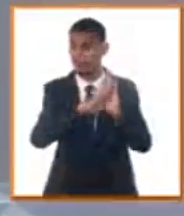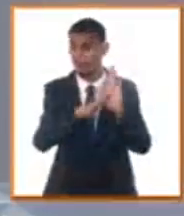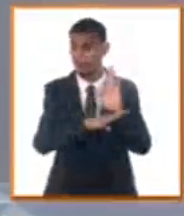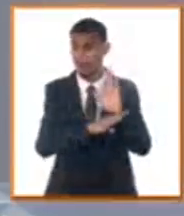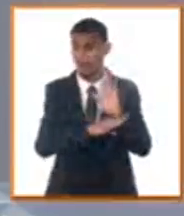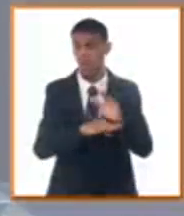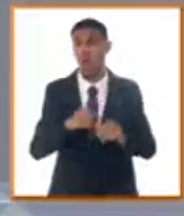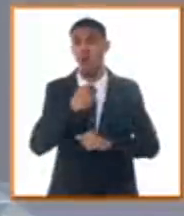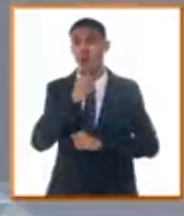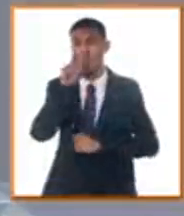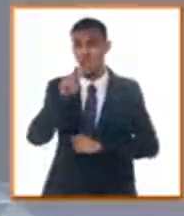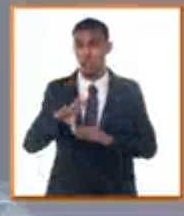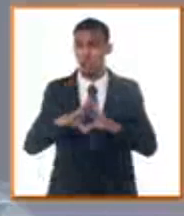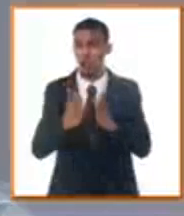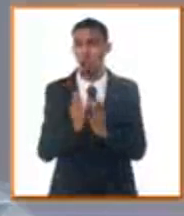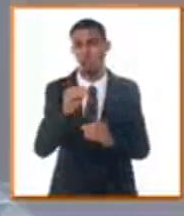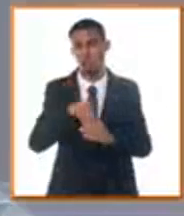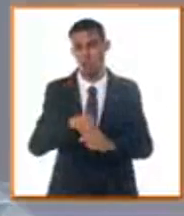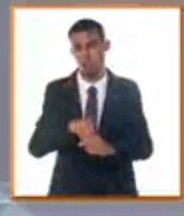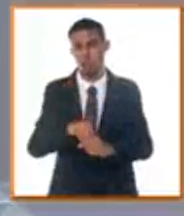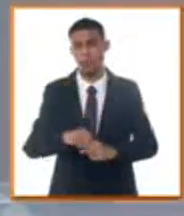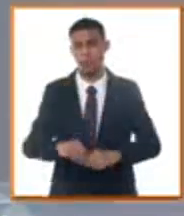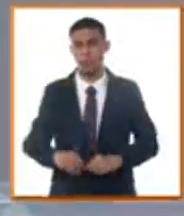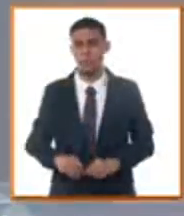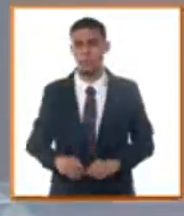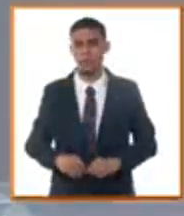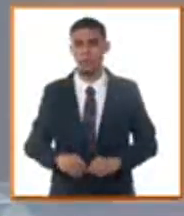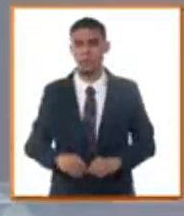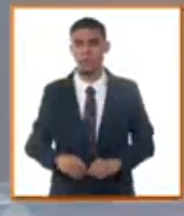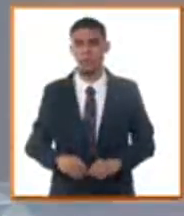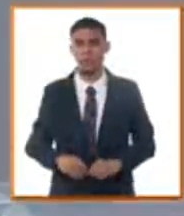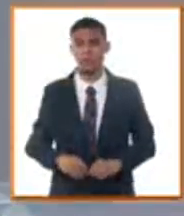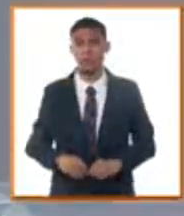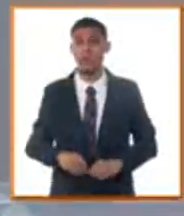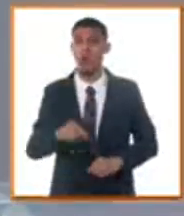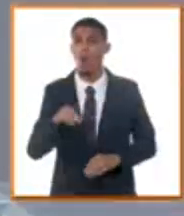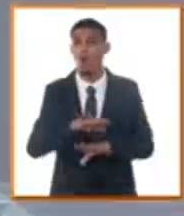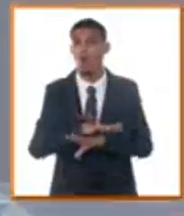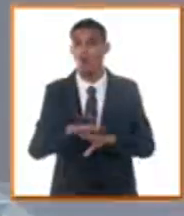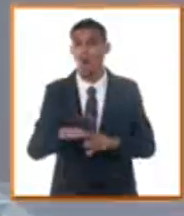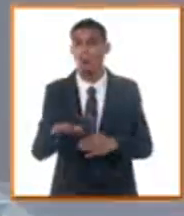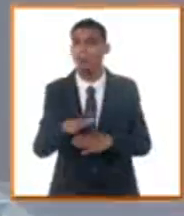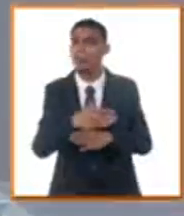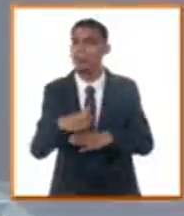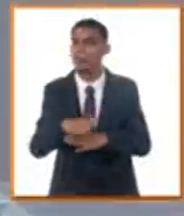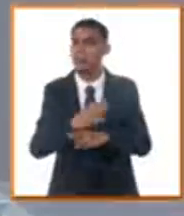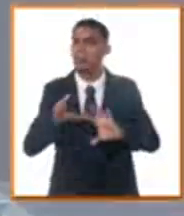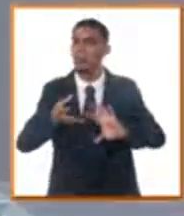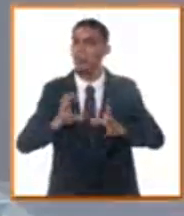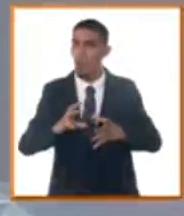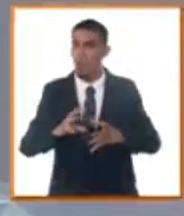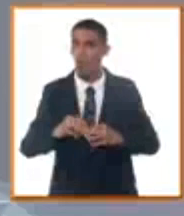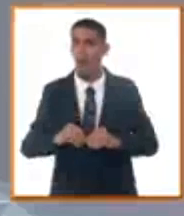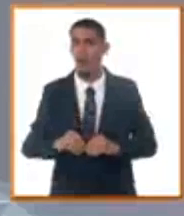evaluando también está incorporado. Hoy tenemos un despliegue en la red del